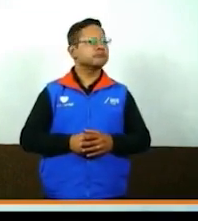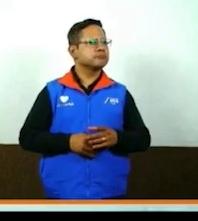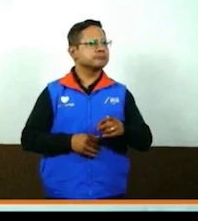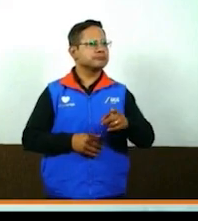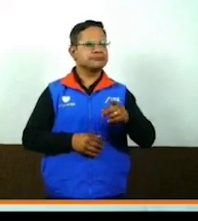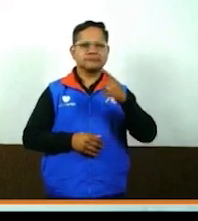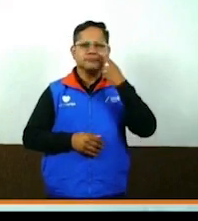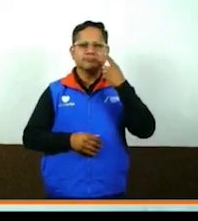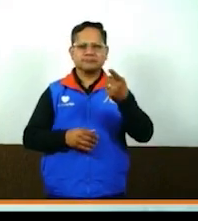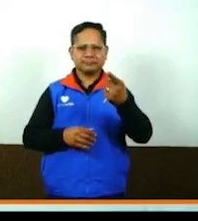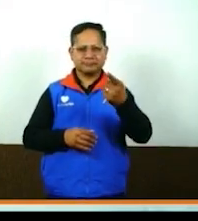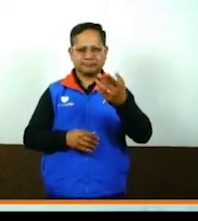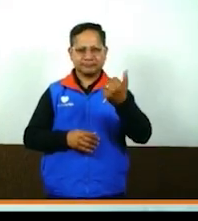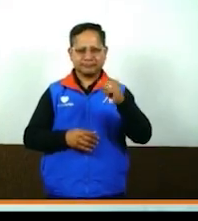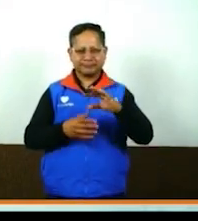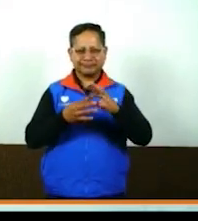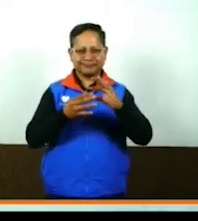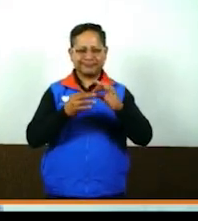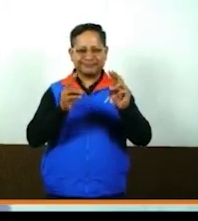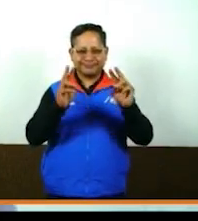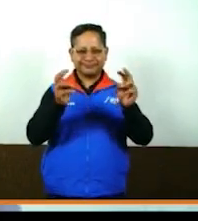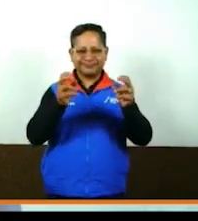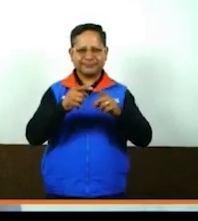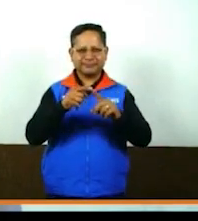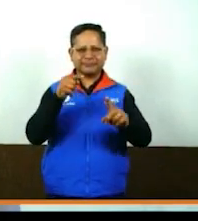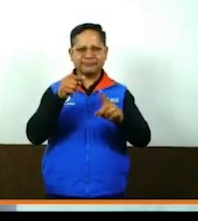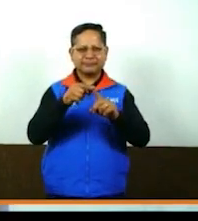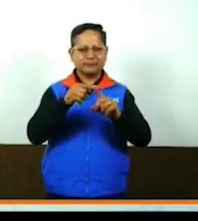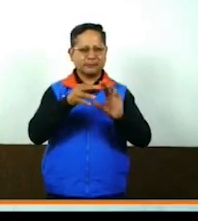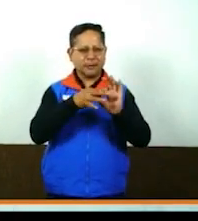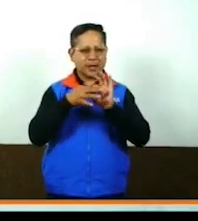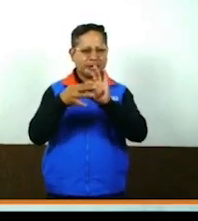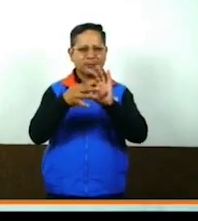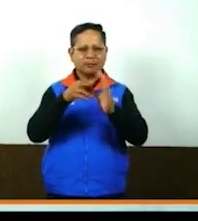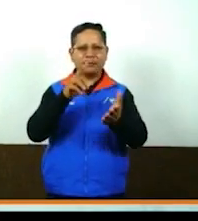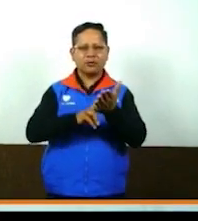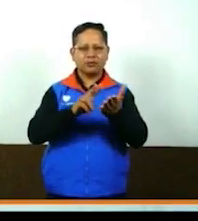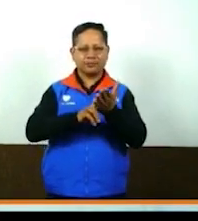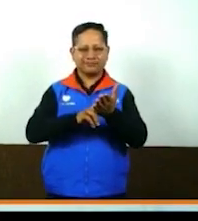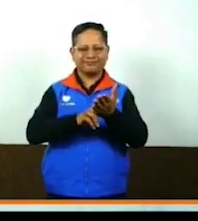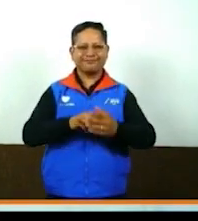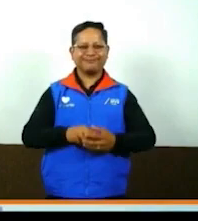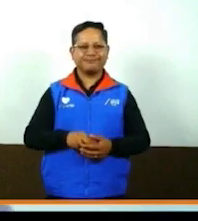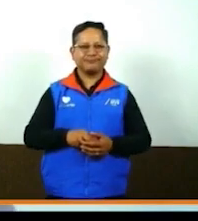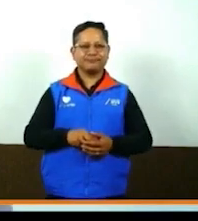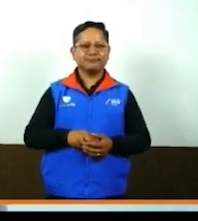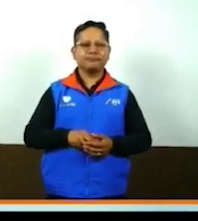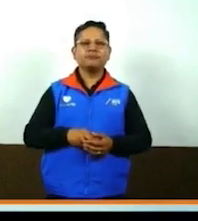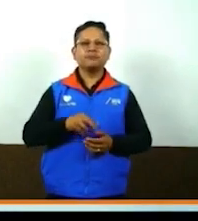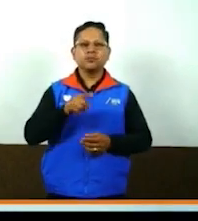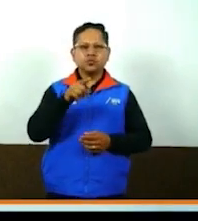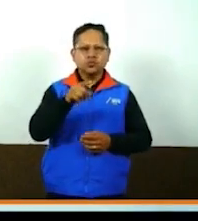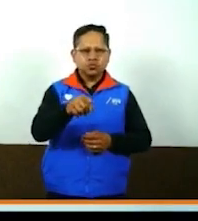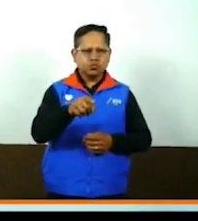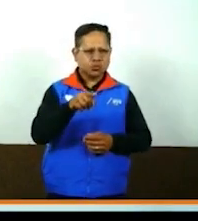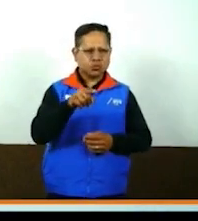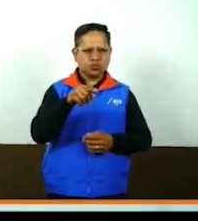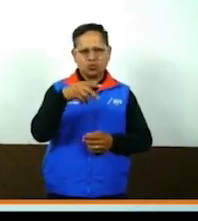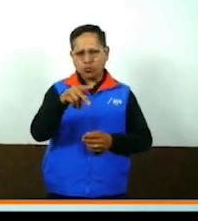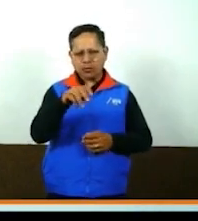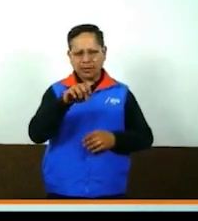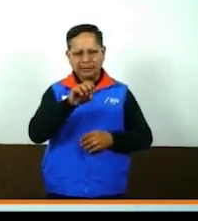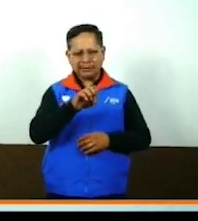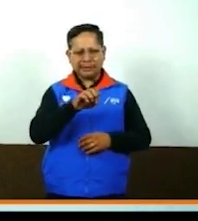muy importante, Mari Carmen, y que hace rato recordábamos, el tema de cadena de valor. Efectivamente, es importantísimo ustedes como